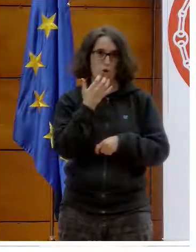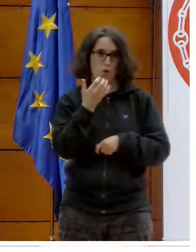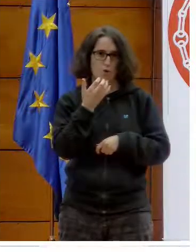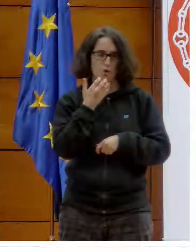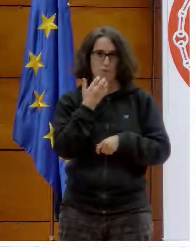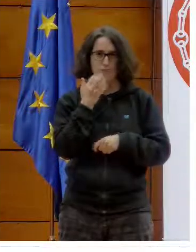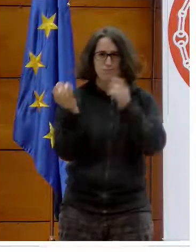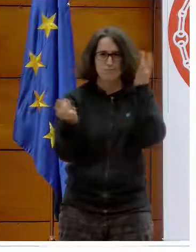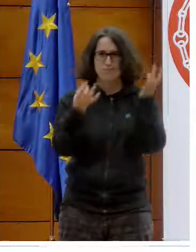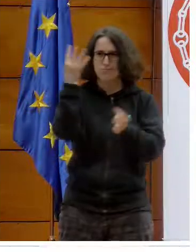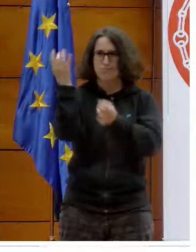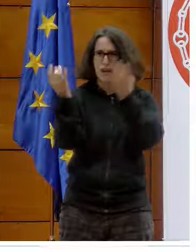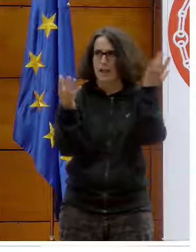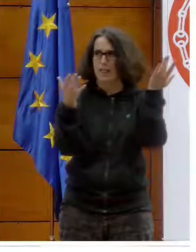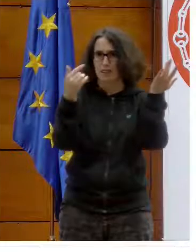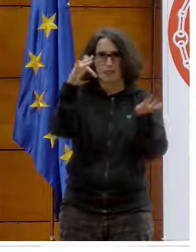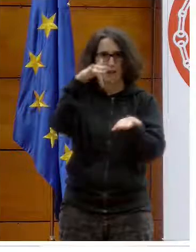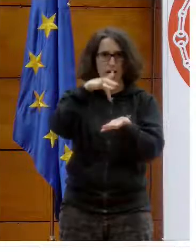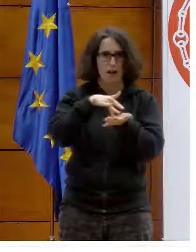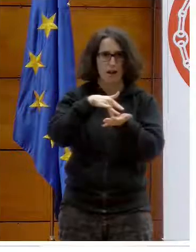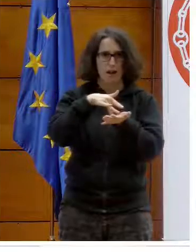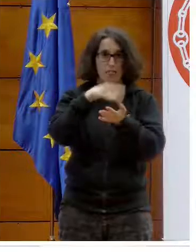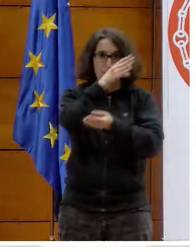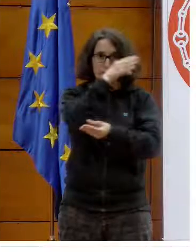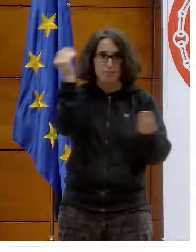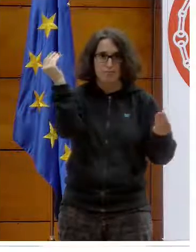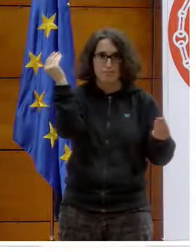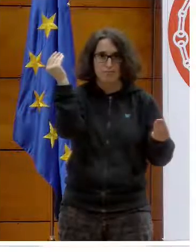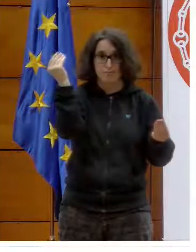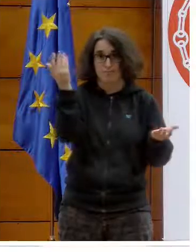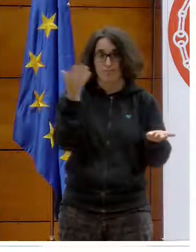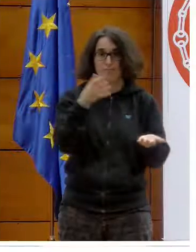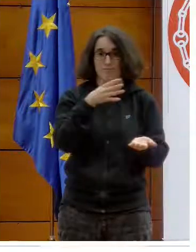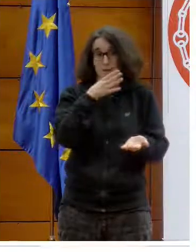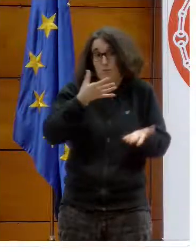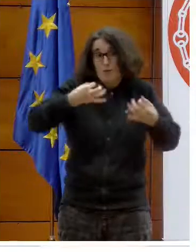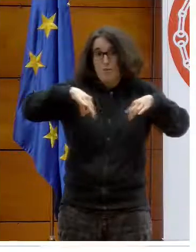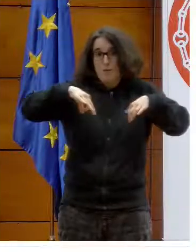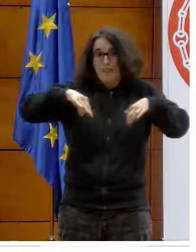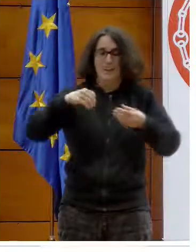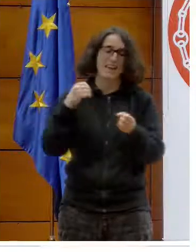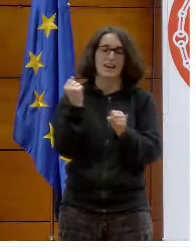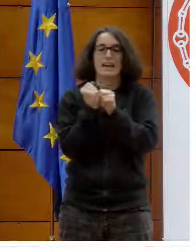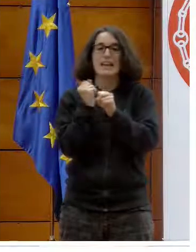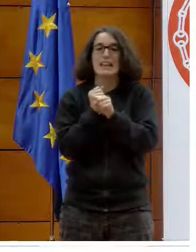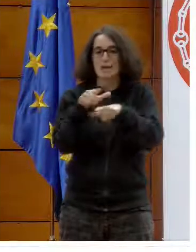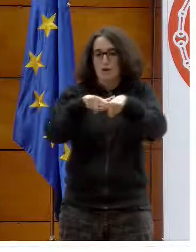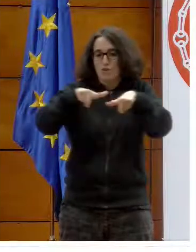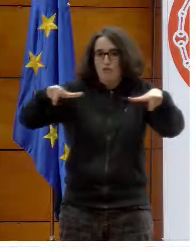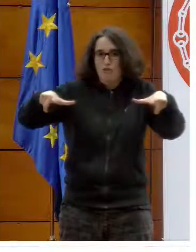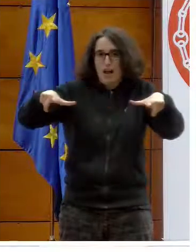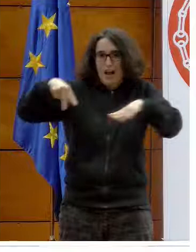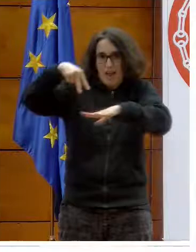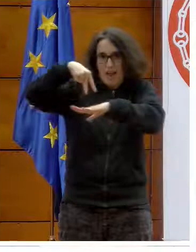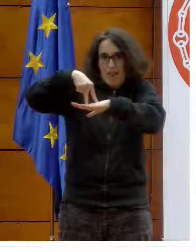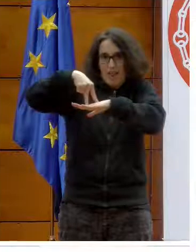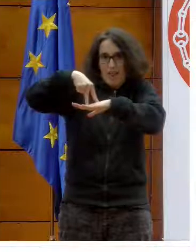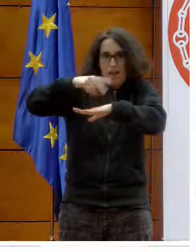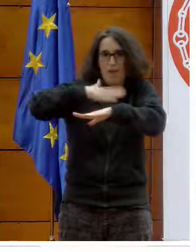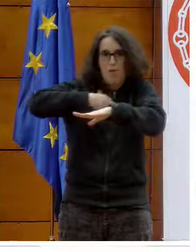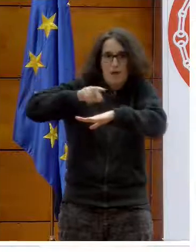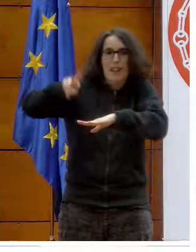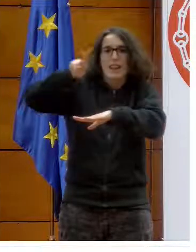desarrollando debajo del agua. Y tenemos que entender que normalmente fuera, en sala, estamos acostumbrados a poder repetir la orden o